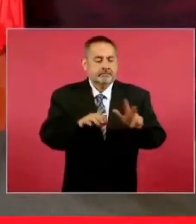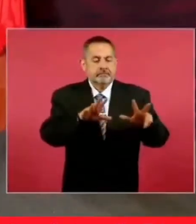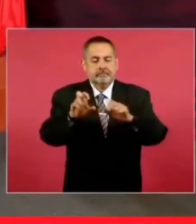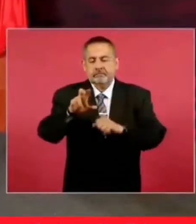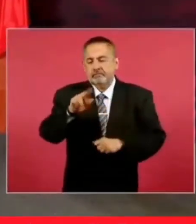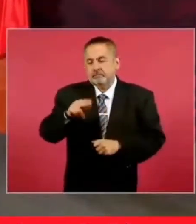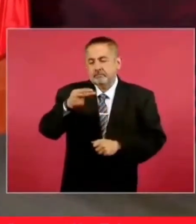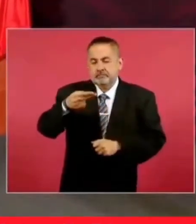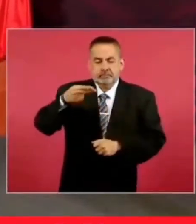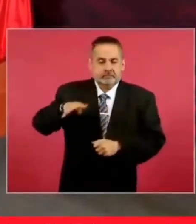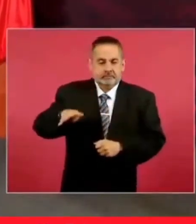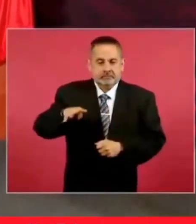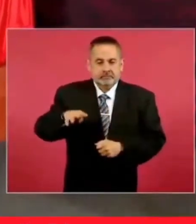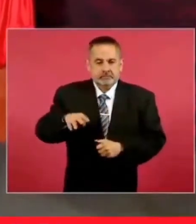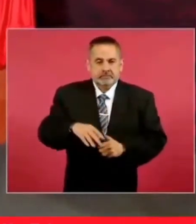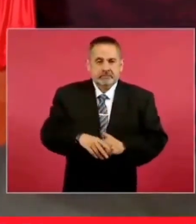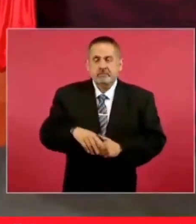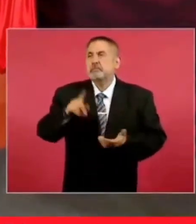1889.